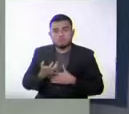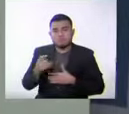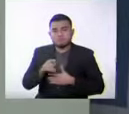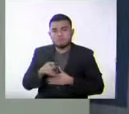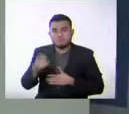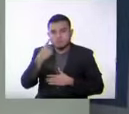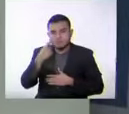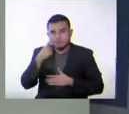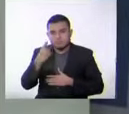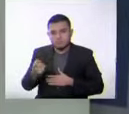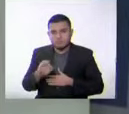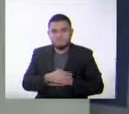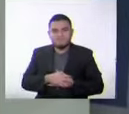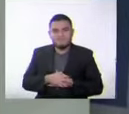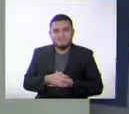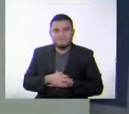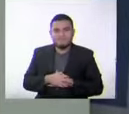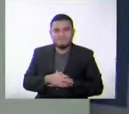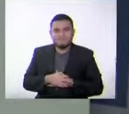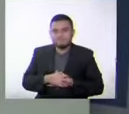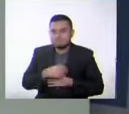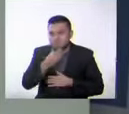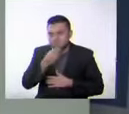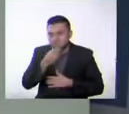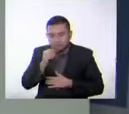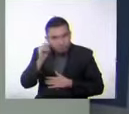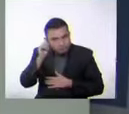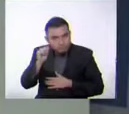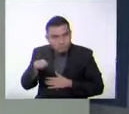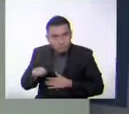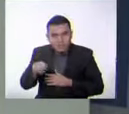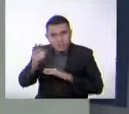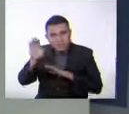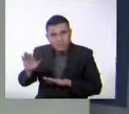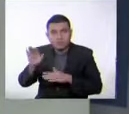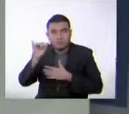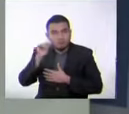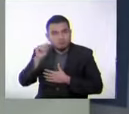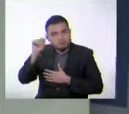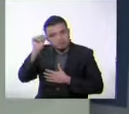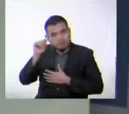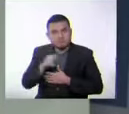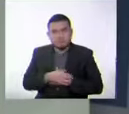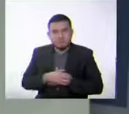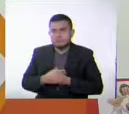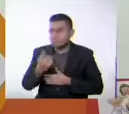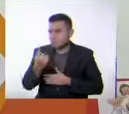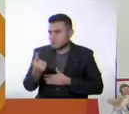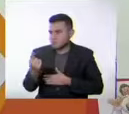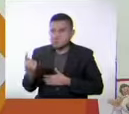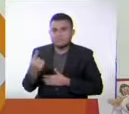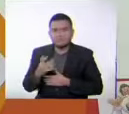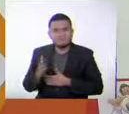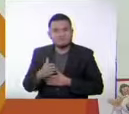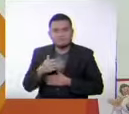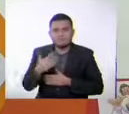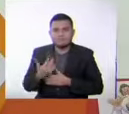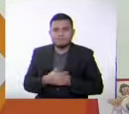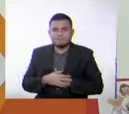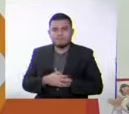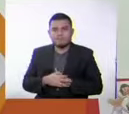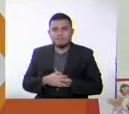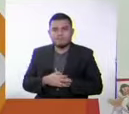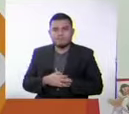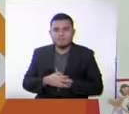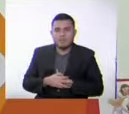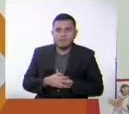quedó. Hay dos abuelitos seguramente, respeto al adulto mayor. Respeto a las personas, a los adultos. A veces se